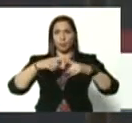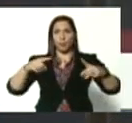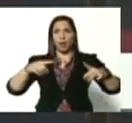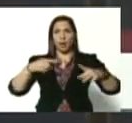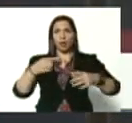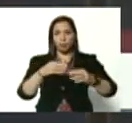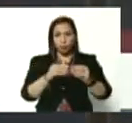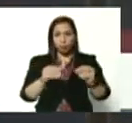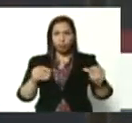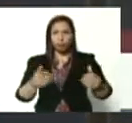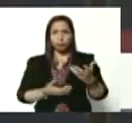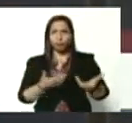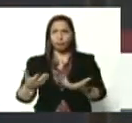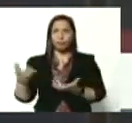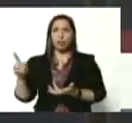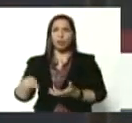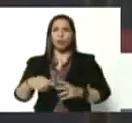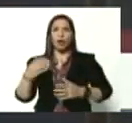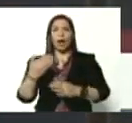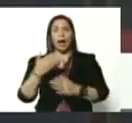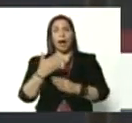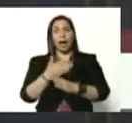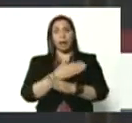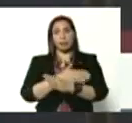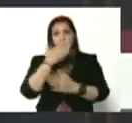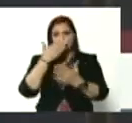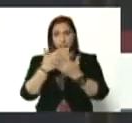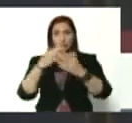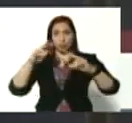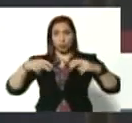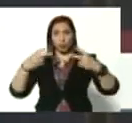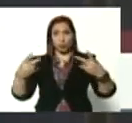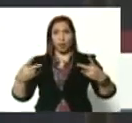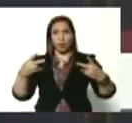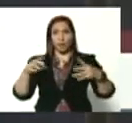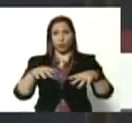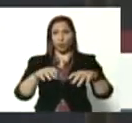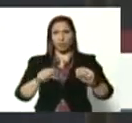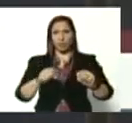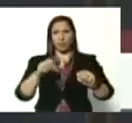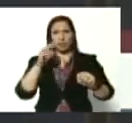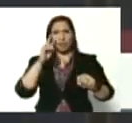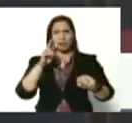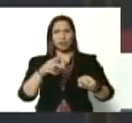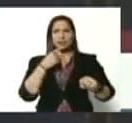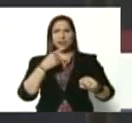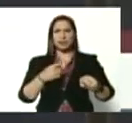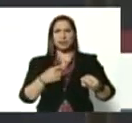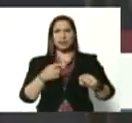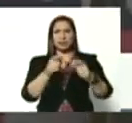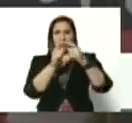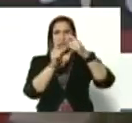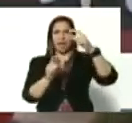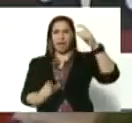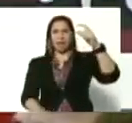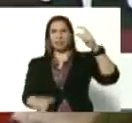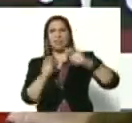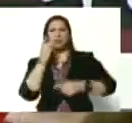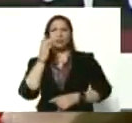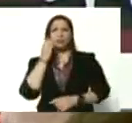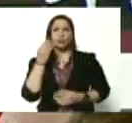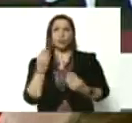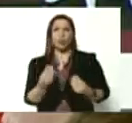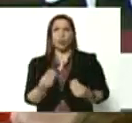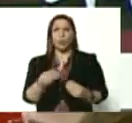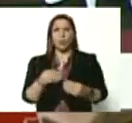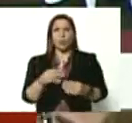que los barí ante la nueva conquista describen a lo lejos la caña de azúcar como una extraña piña de piernas